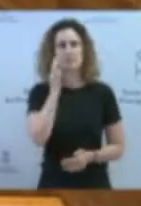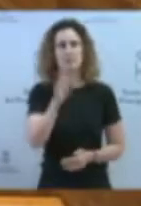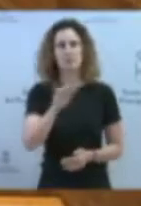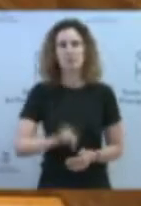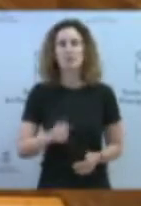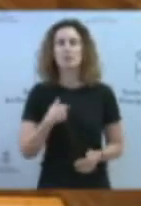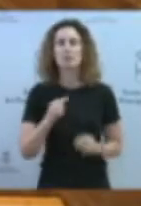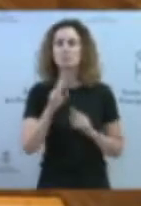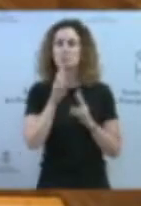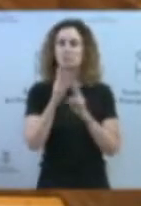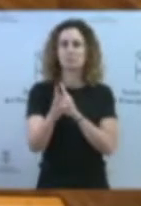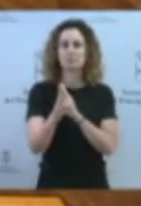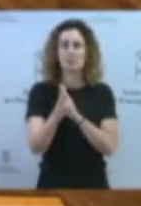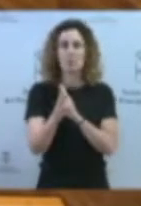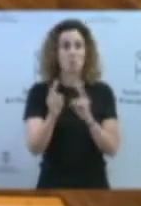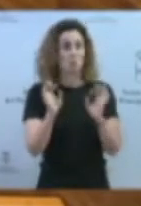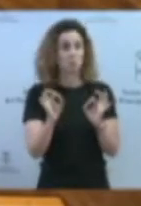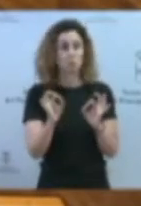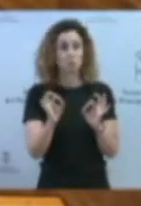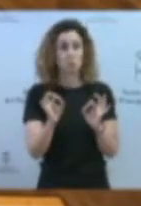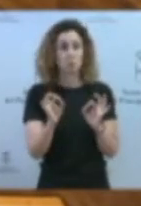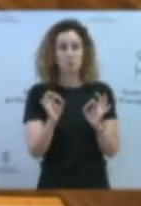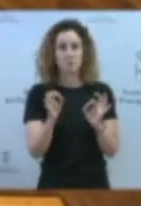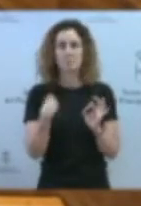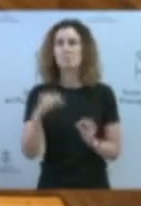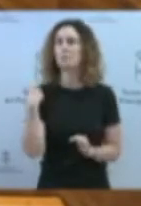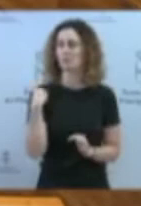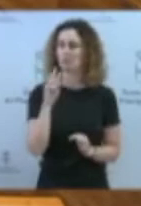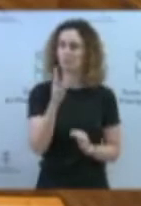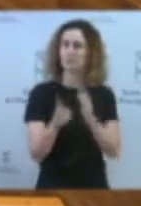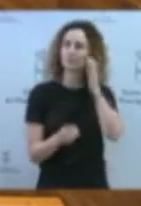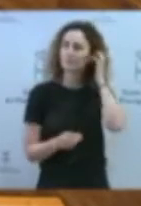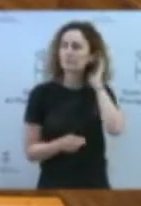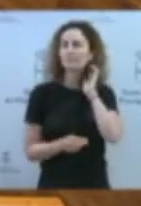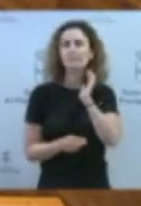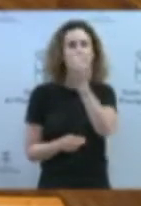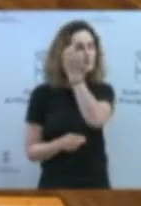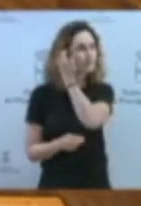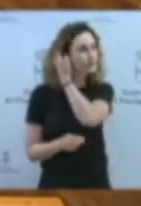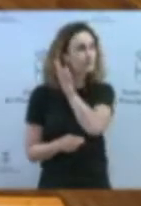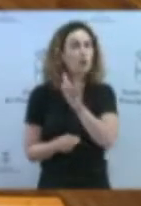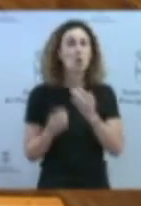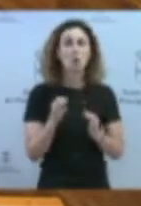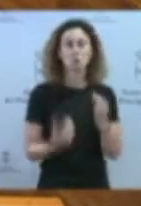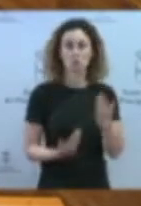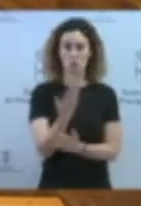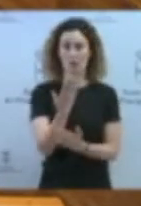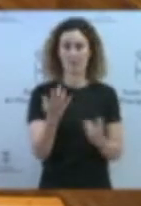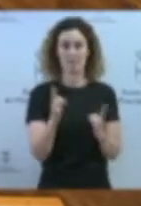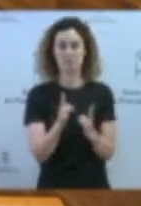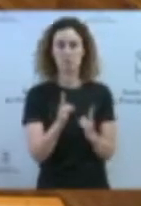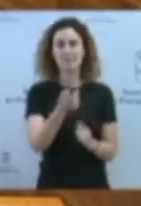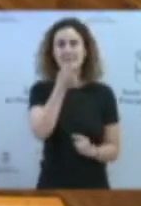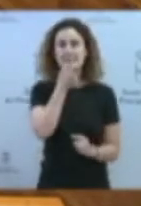exactamente aquello que me pregunta. Siempre ha habido jornada reducida entre septiembre y junio en los demás cursos